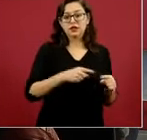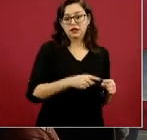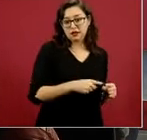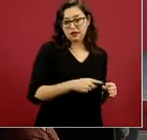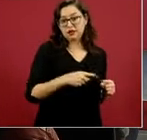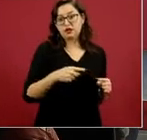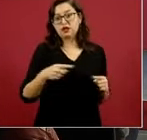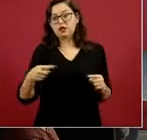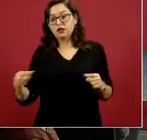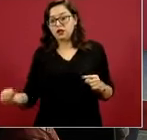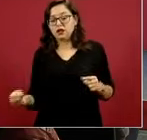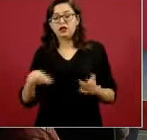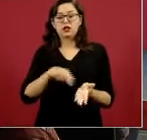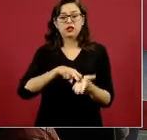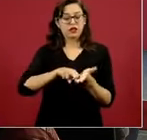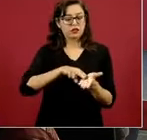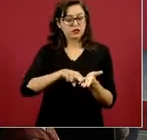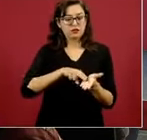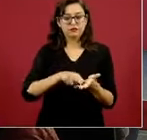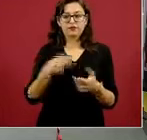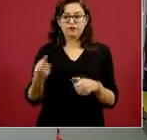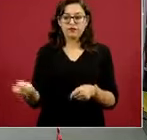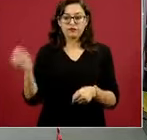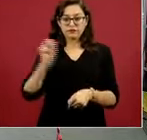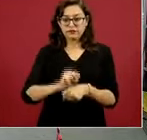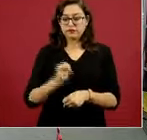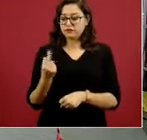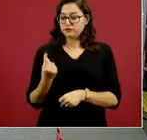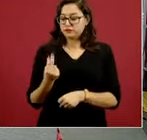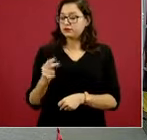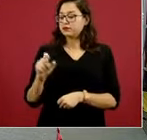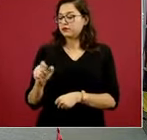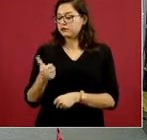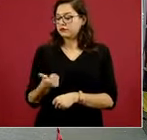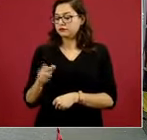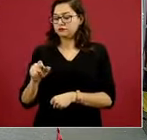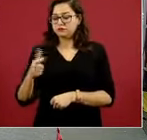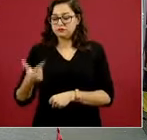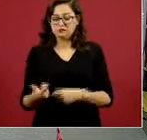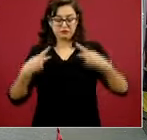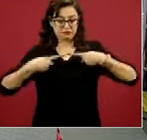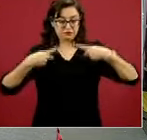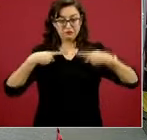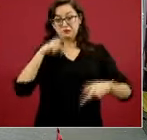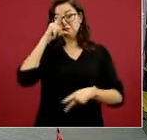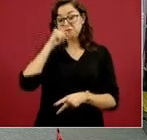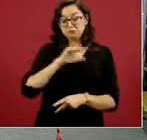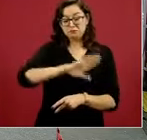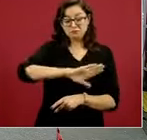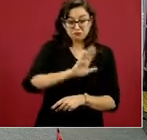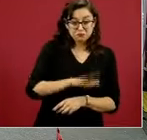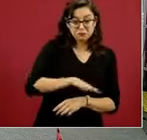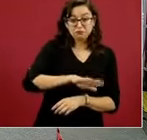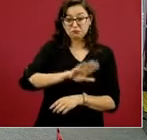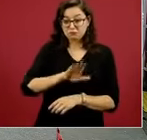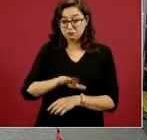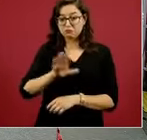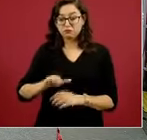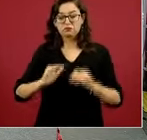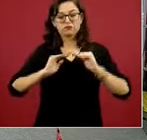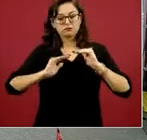sido un descenso continuo prácticamente desde la semana 25, 26 o 27, que ha habido un descenso continuo de las